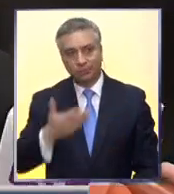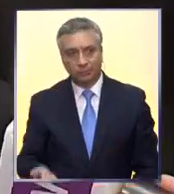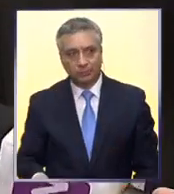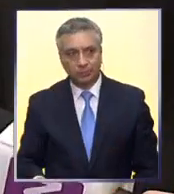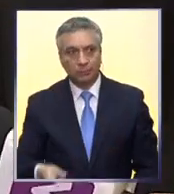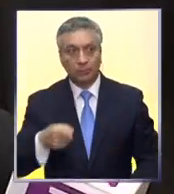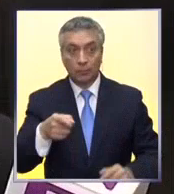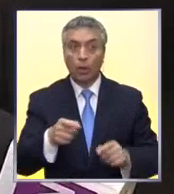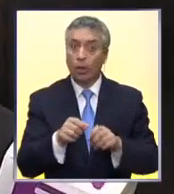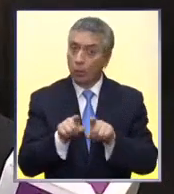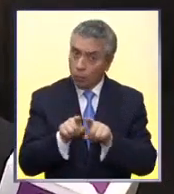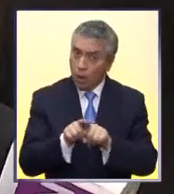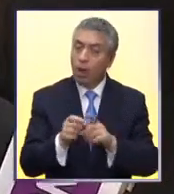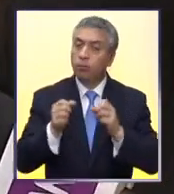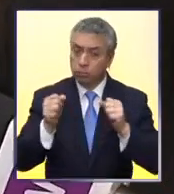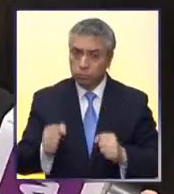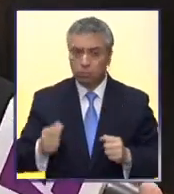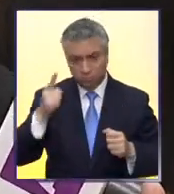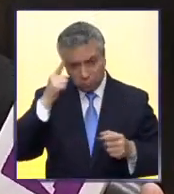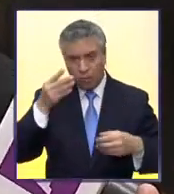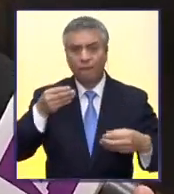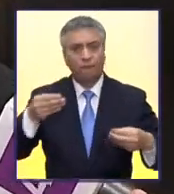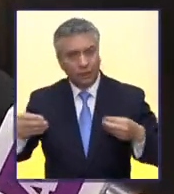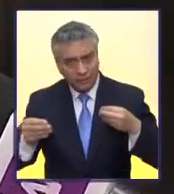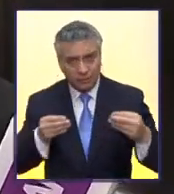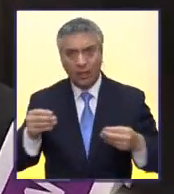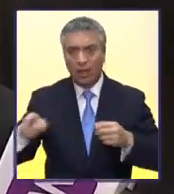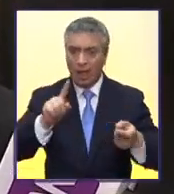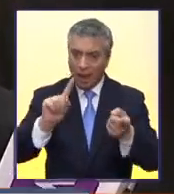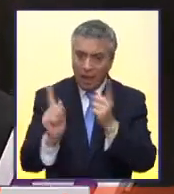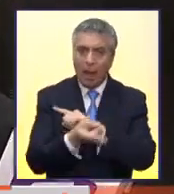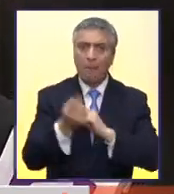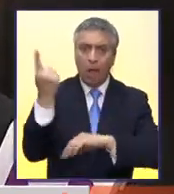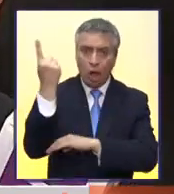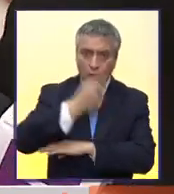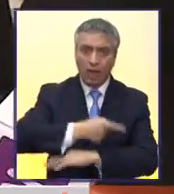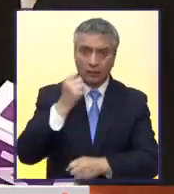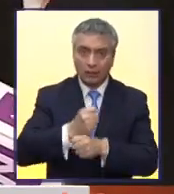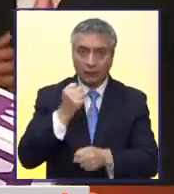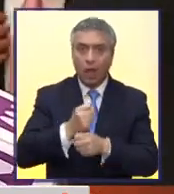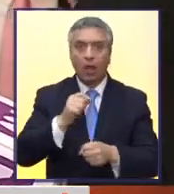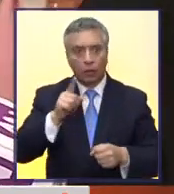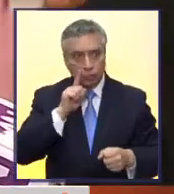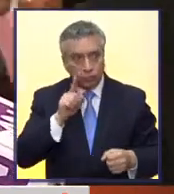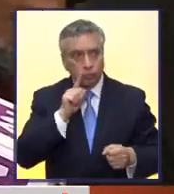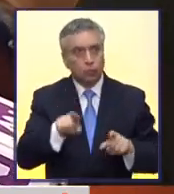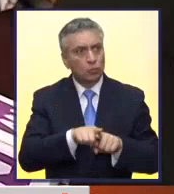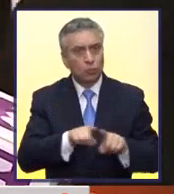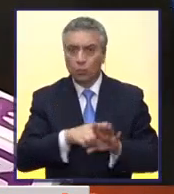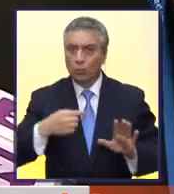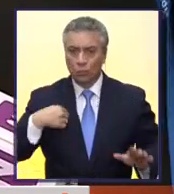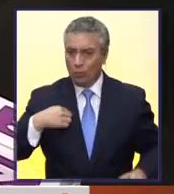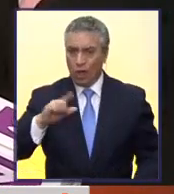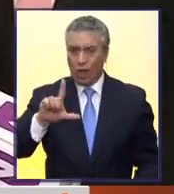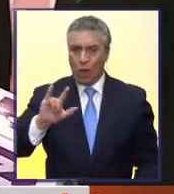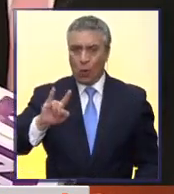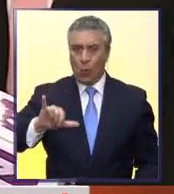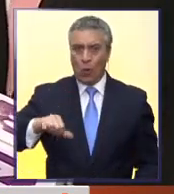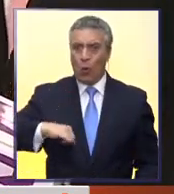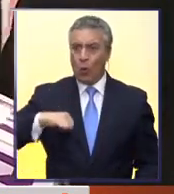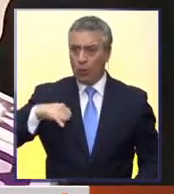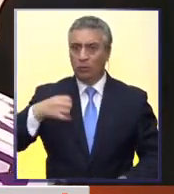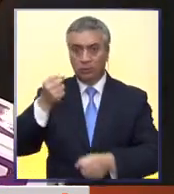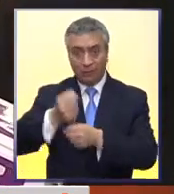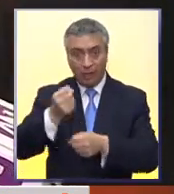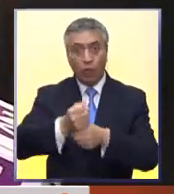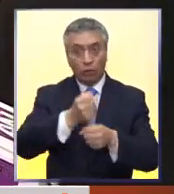posibilidad de flexibilizar, de cambiar la jornada de trabajo, existe un privilegio porque obviamente los trabajadores y trabajadoras de